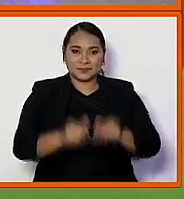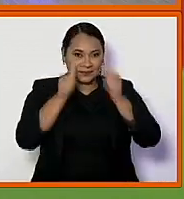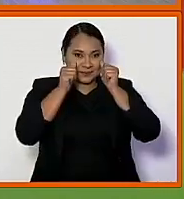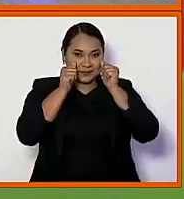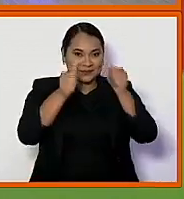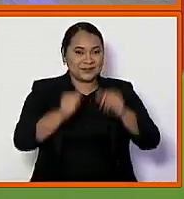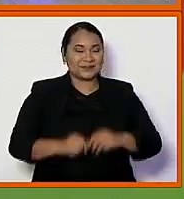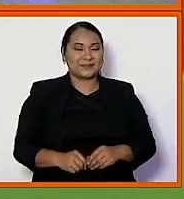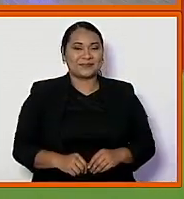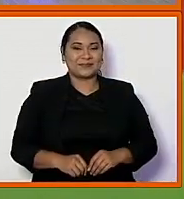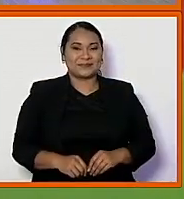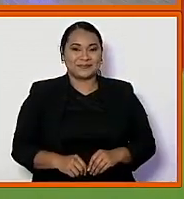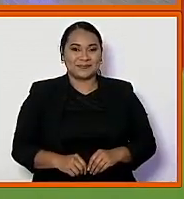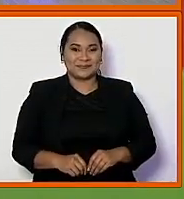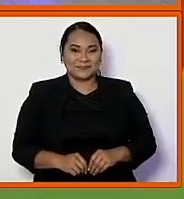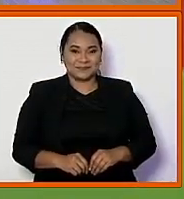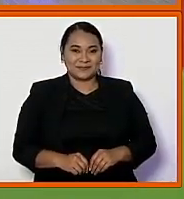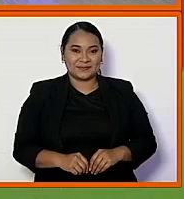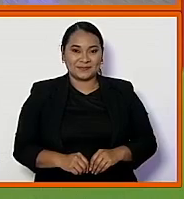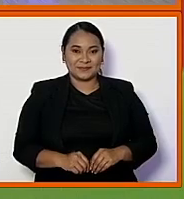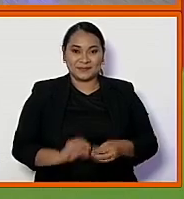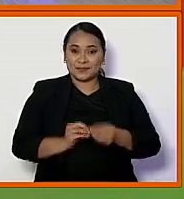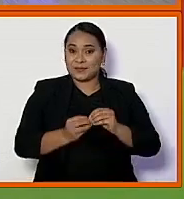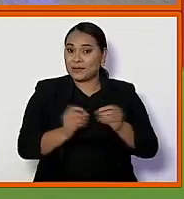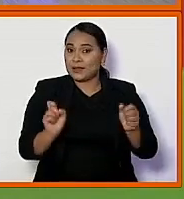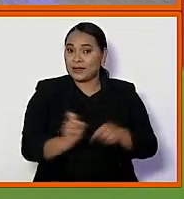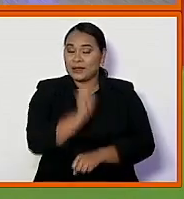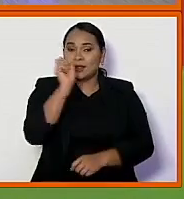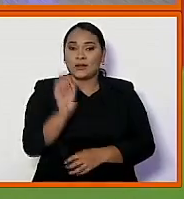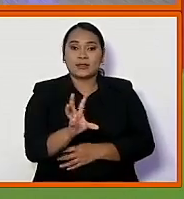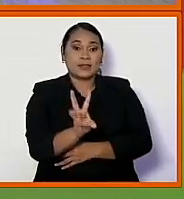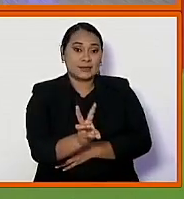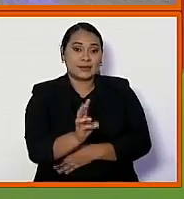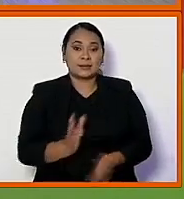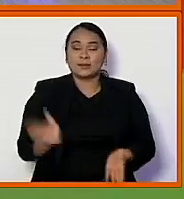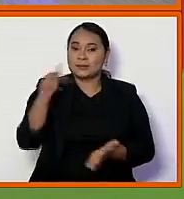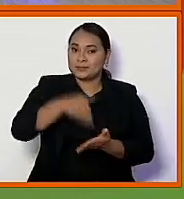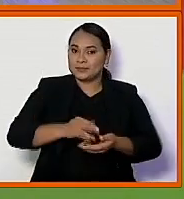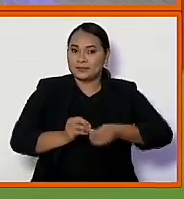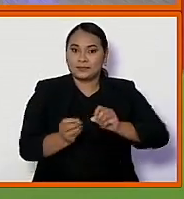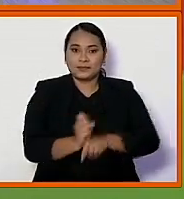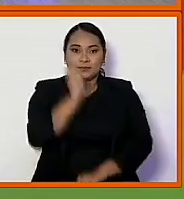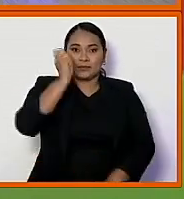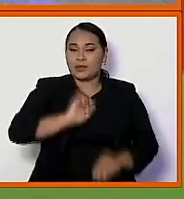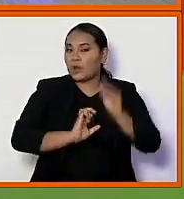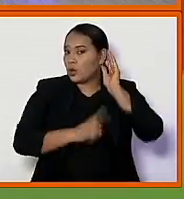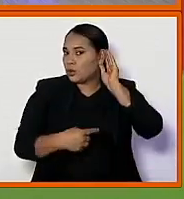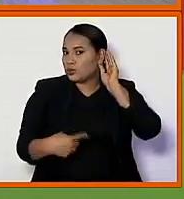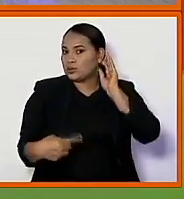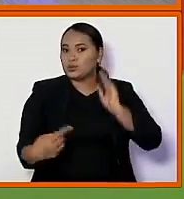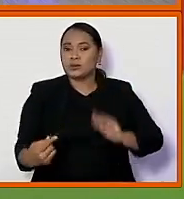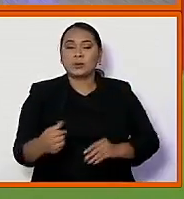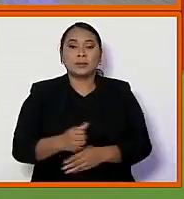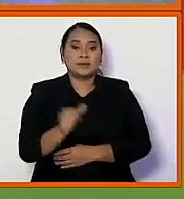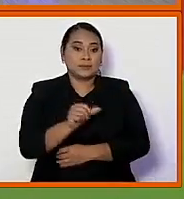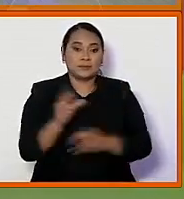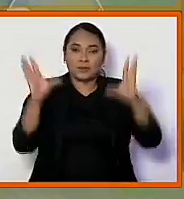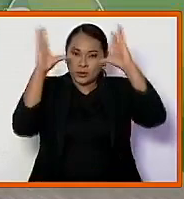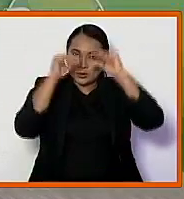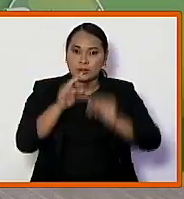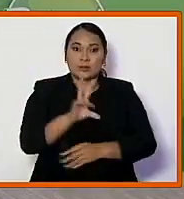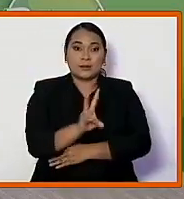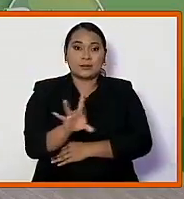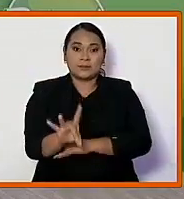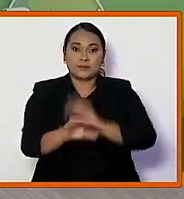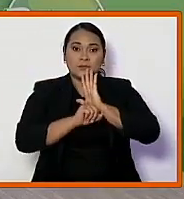Atentos, que el número ganador es el 6. Con mucho gusto te repito, el número favorecido para diaria esta noche es el